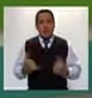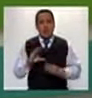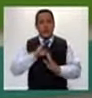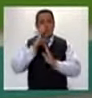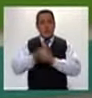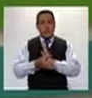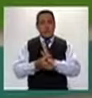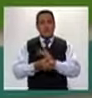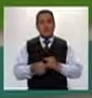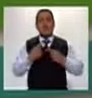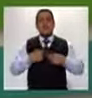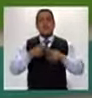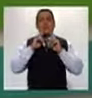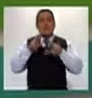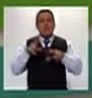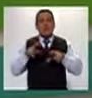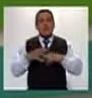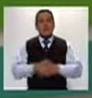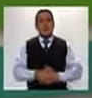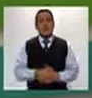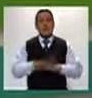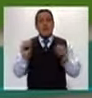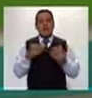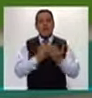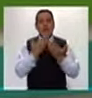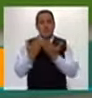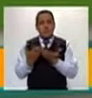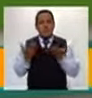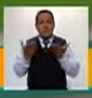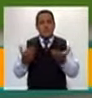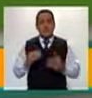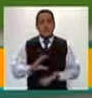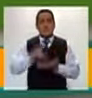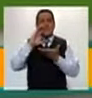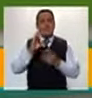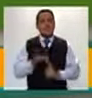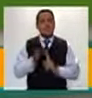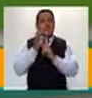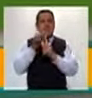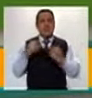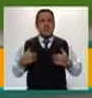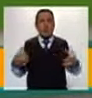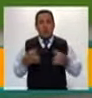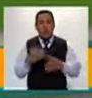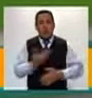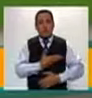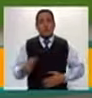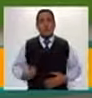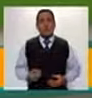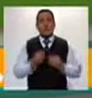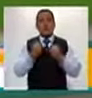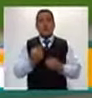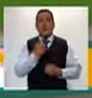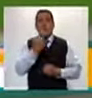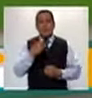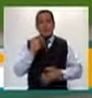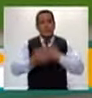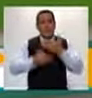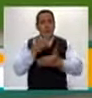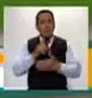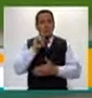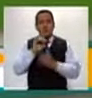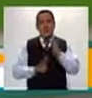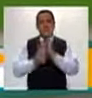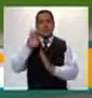nadies responde al planteamiento central y principal de nuestro gobierno como decía el de promover un crecimiento